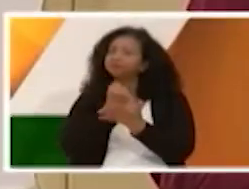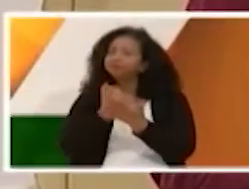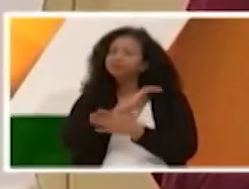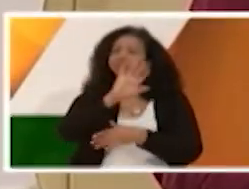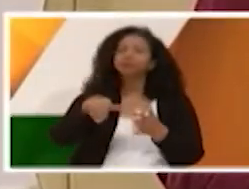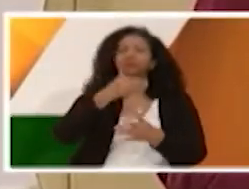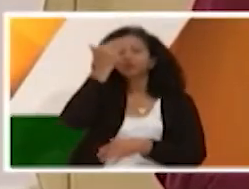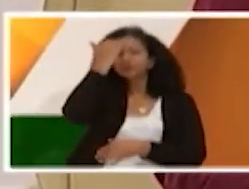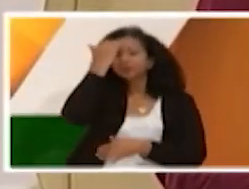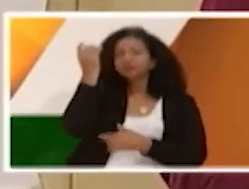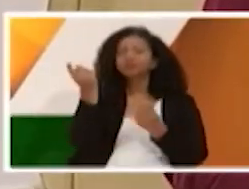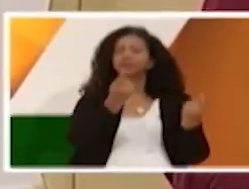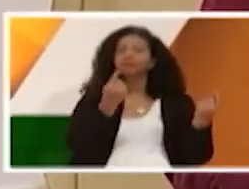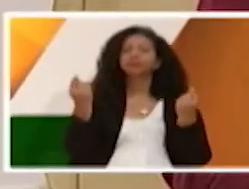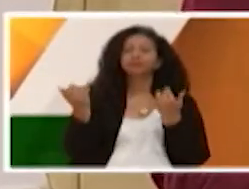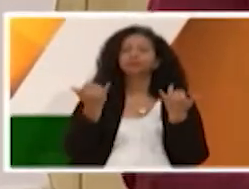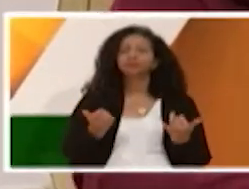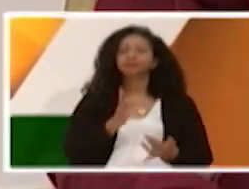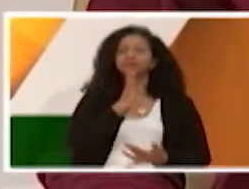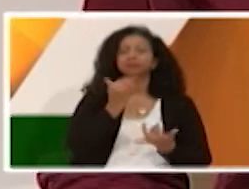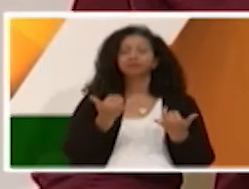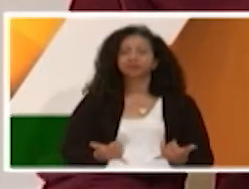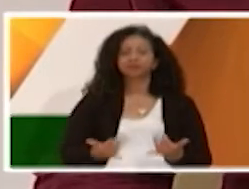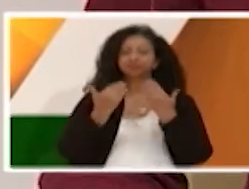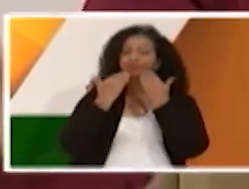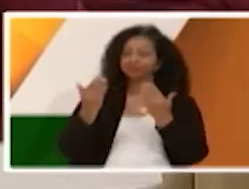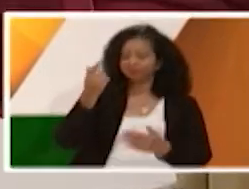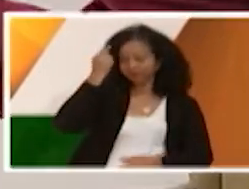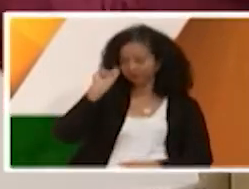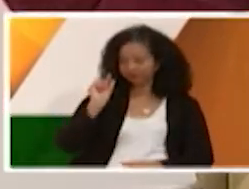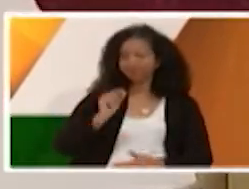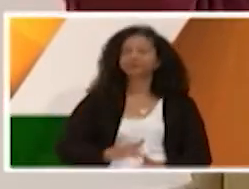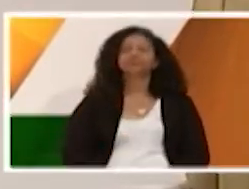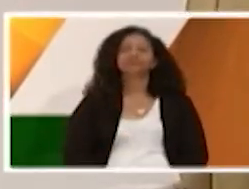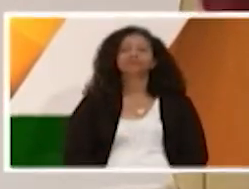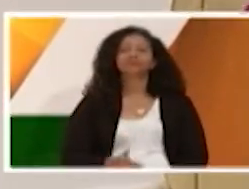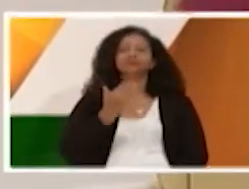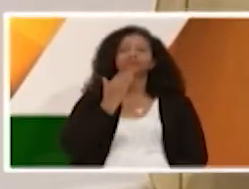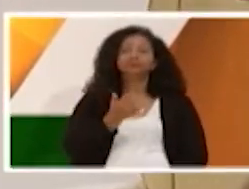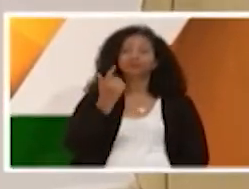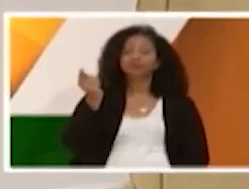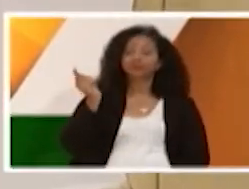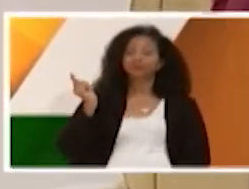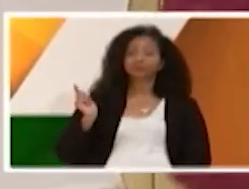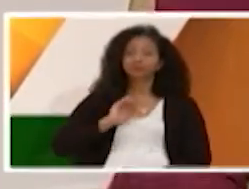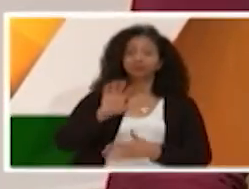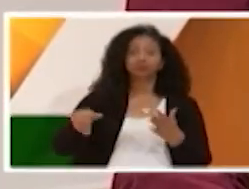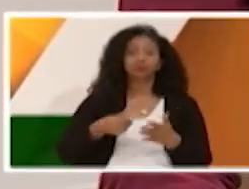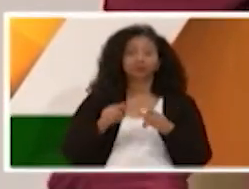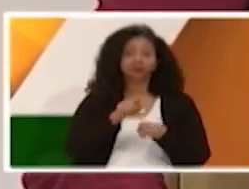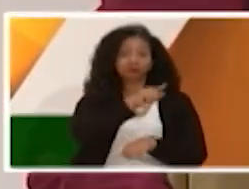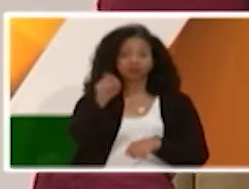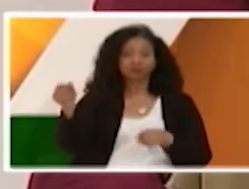saber qué es lo que hemos hablado aquí, claro. Gracias, Gracie. Gracias, Soterio, Henry, Rafael. Y gracias a ustedes